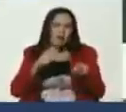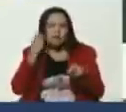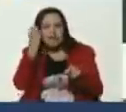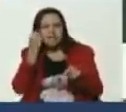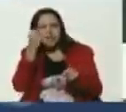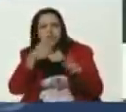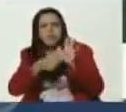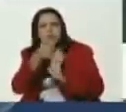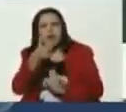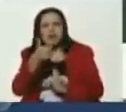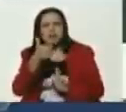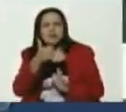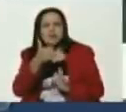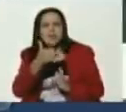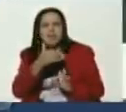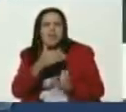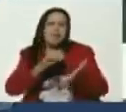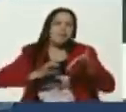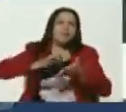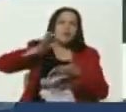lo espiritual.